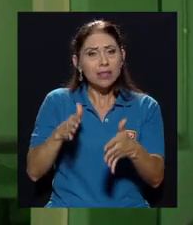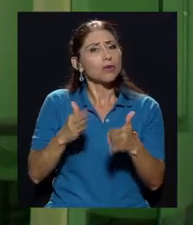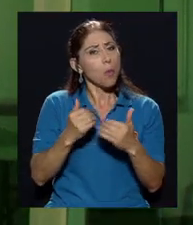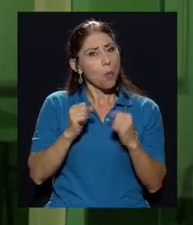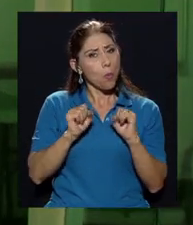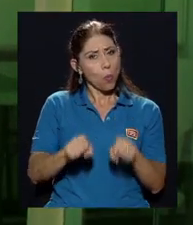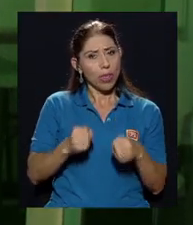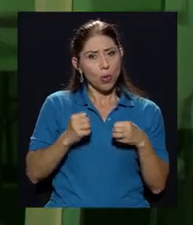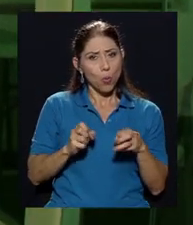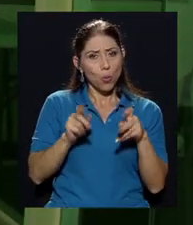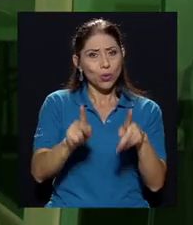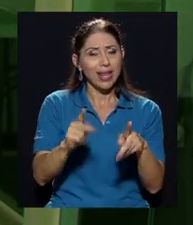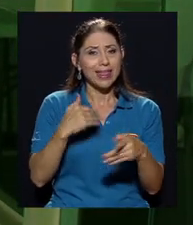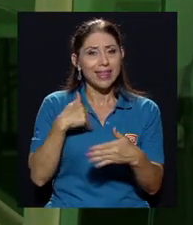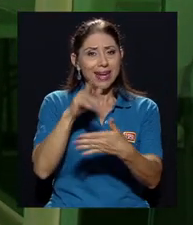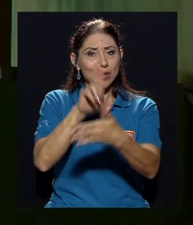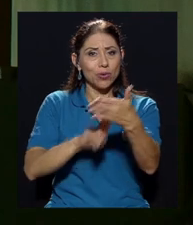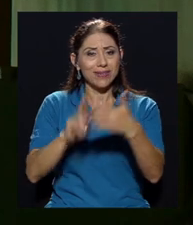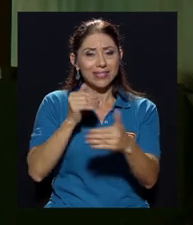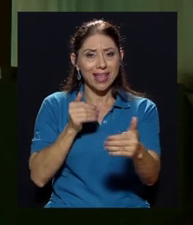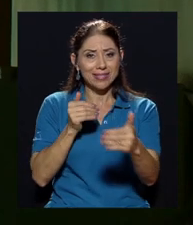tener una universidad cerca.